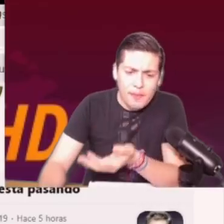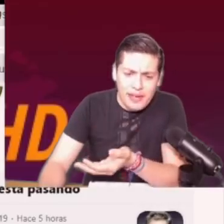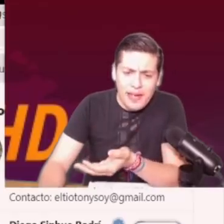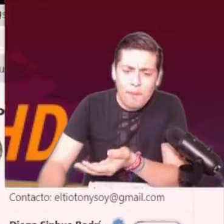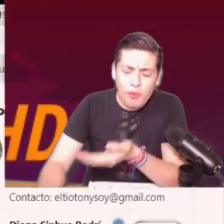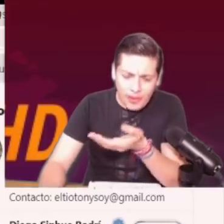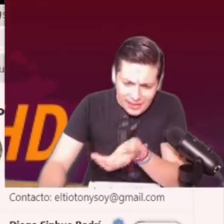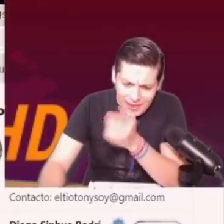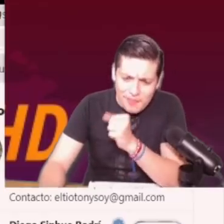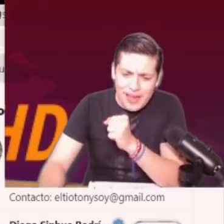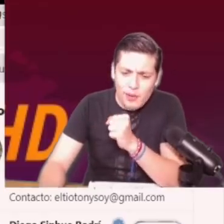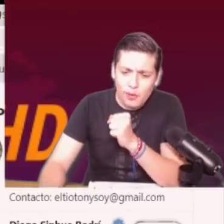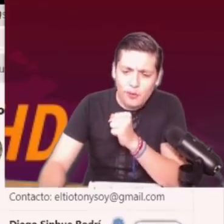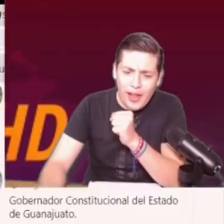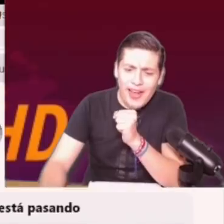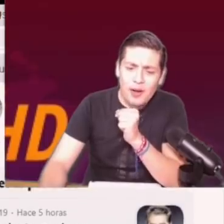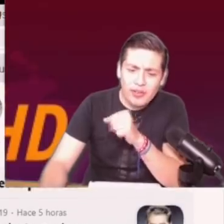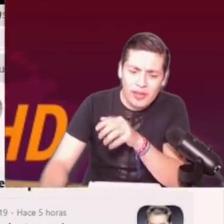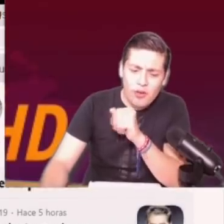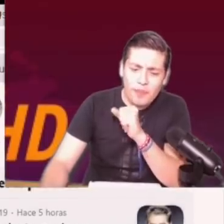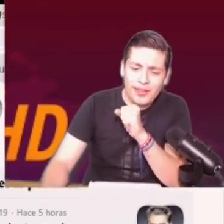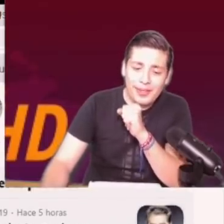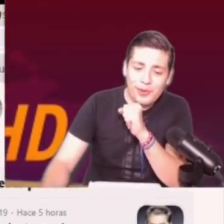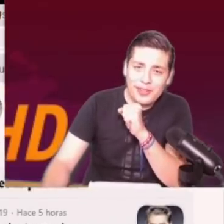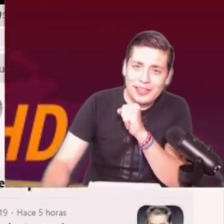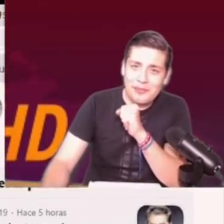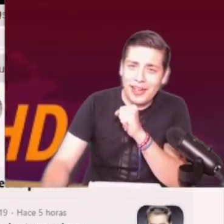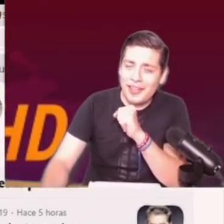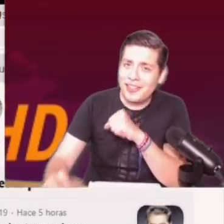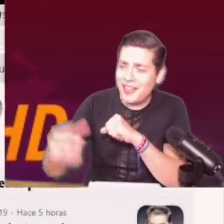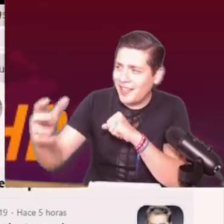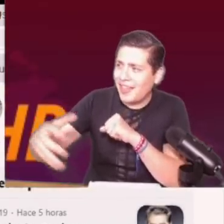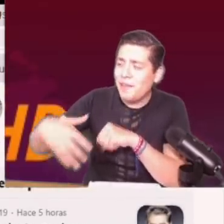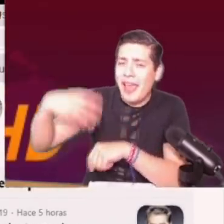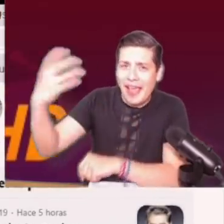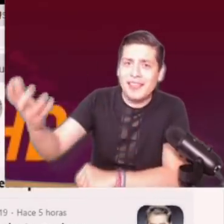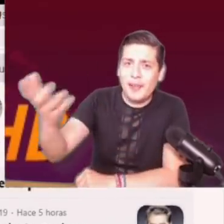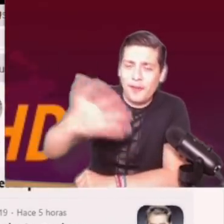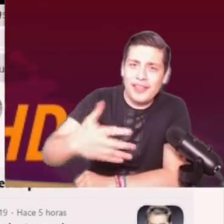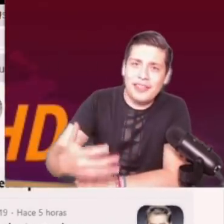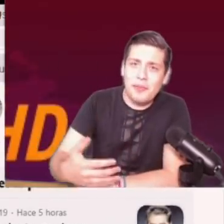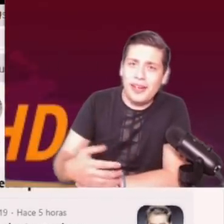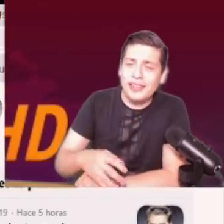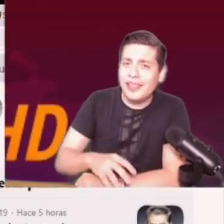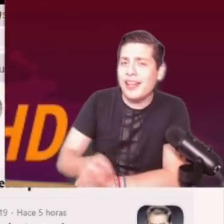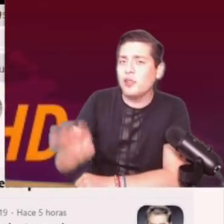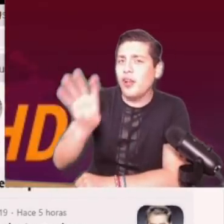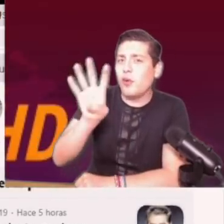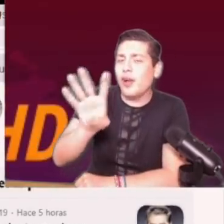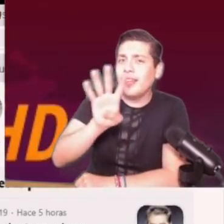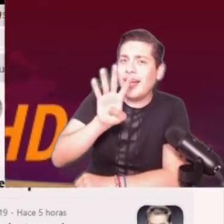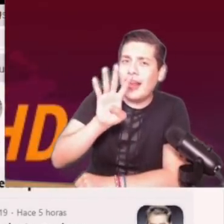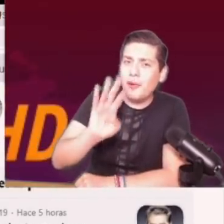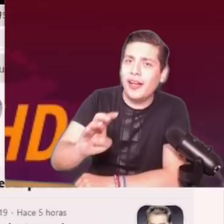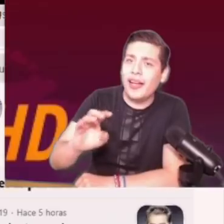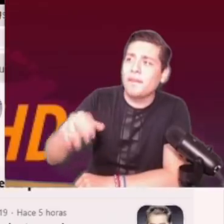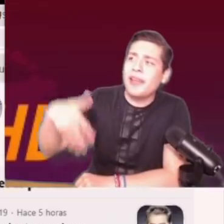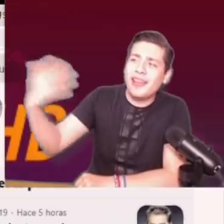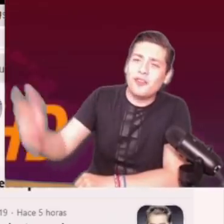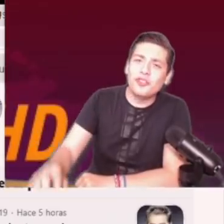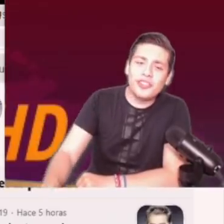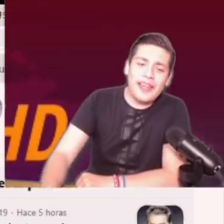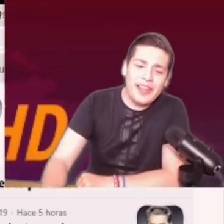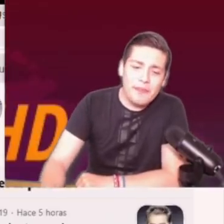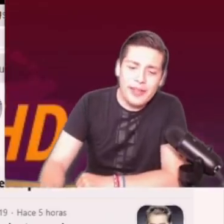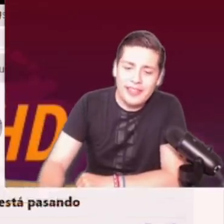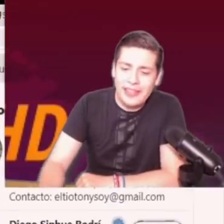Y es que, familia, ¿por qué también los Frena no están compartiendo estas imágenes? Y es que este fin de semana se realizó la cuarta caravana